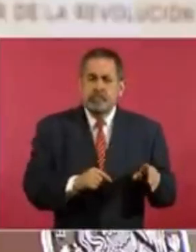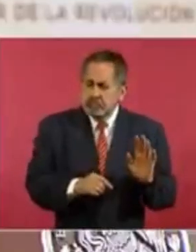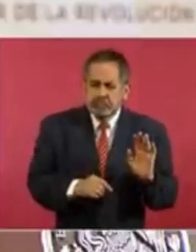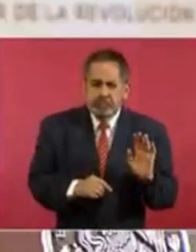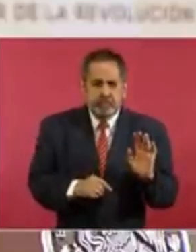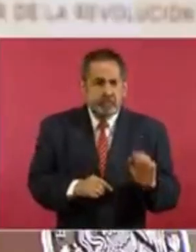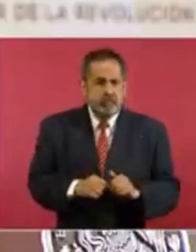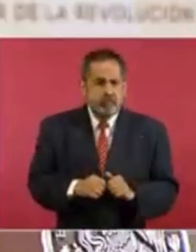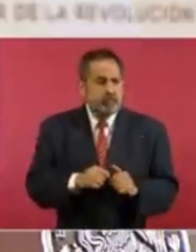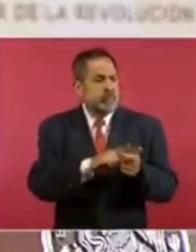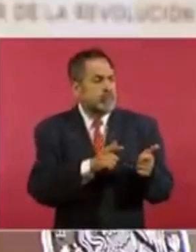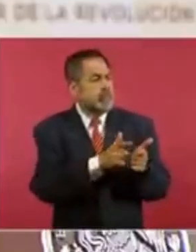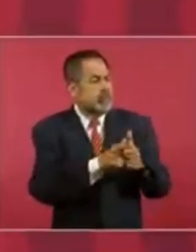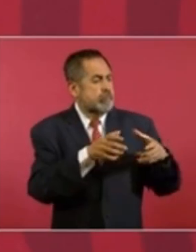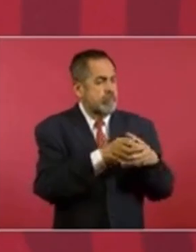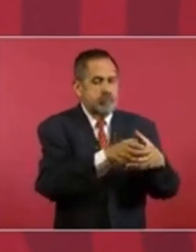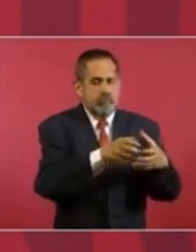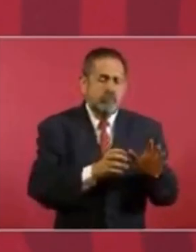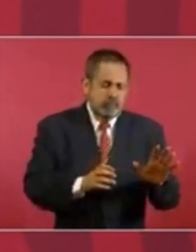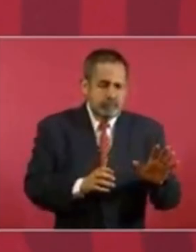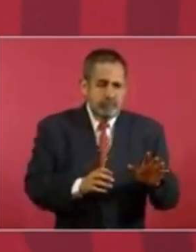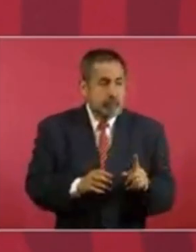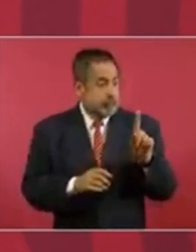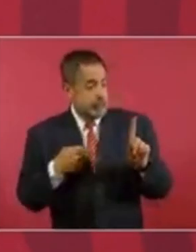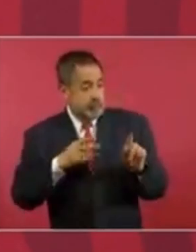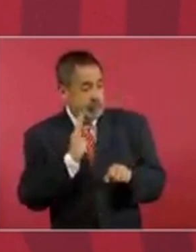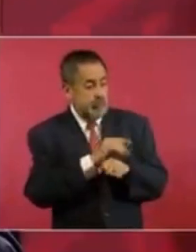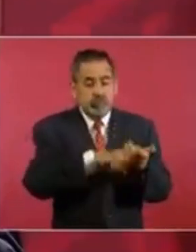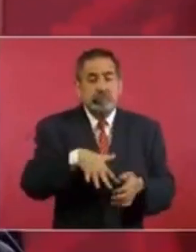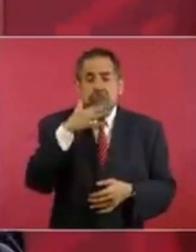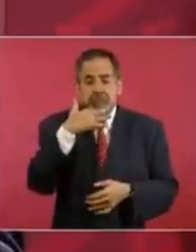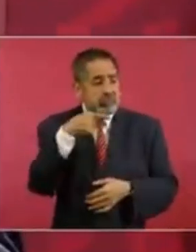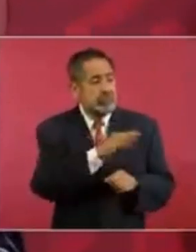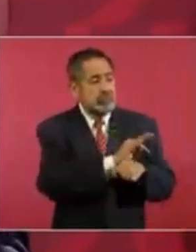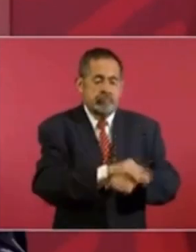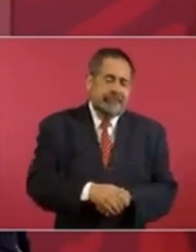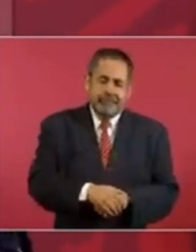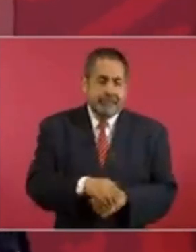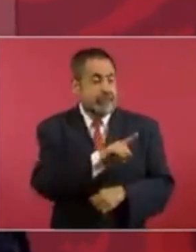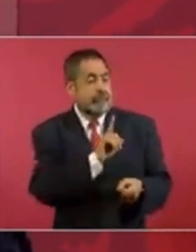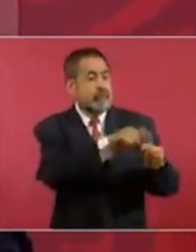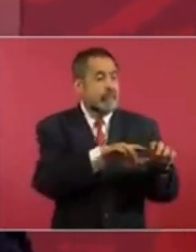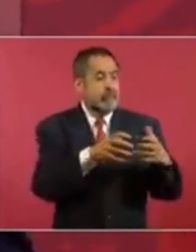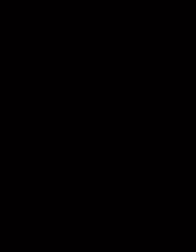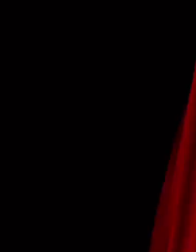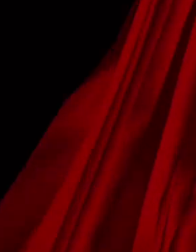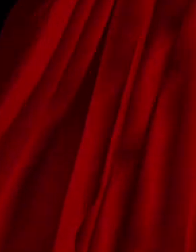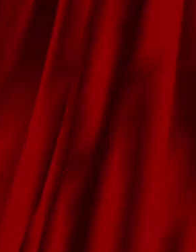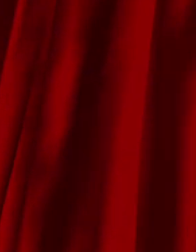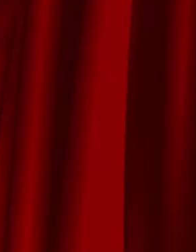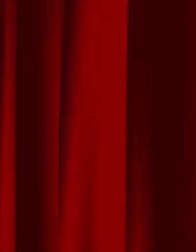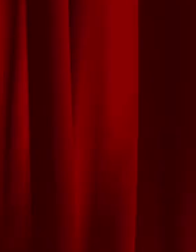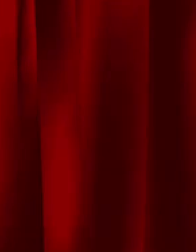de los gremios, pero yo no voy a defender a un servidor público corrupto, porque pertenece al Poder Ejecutivo.